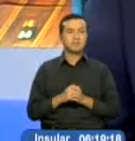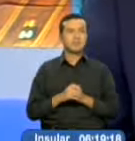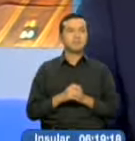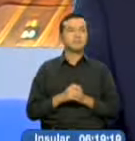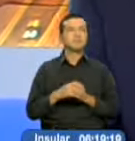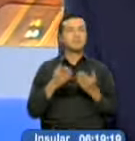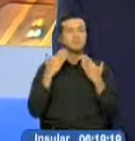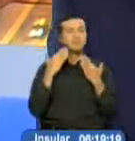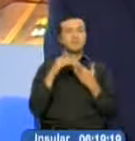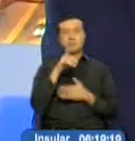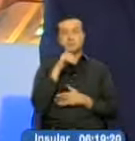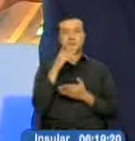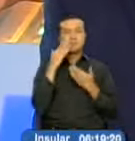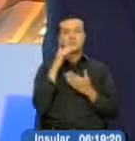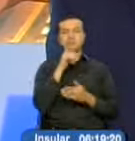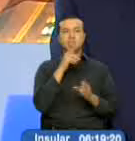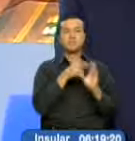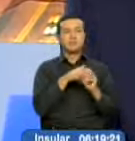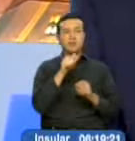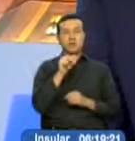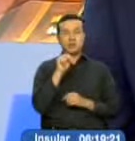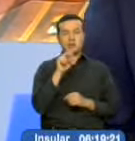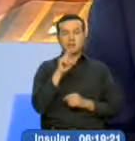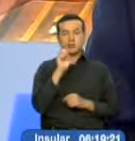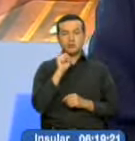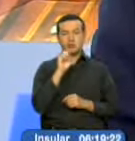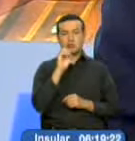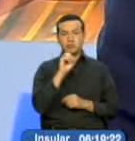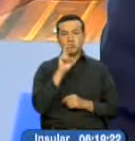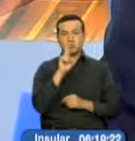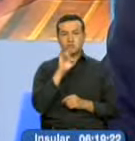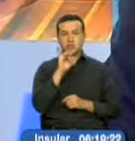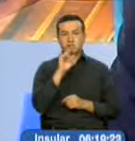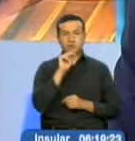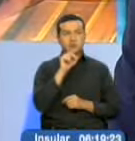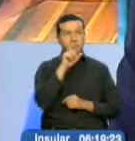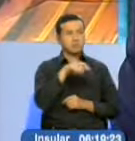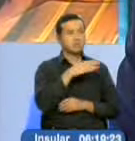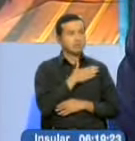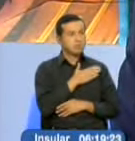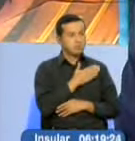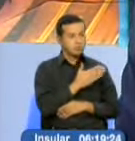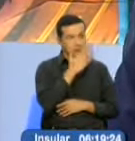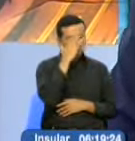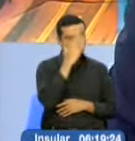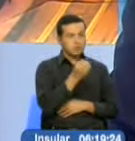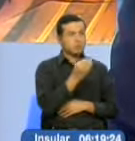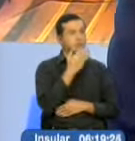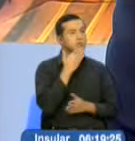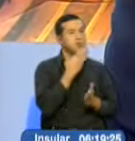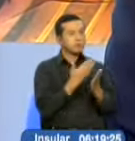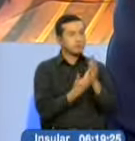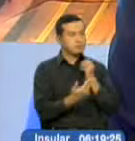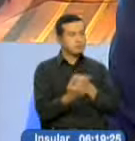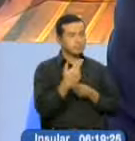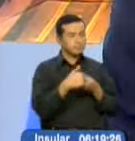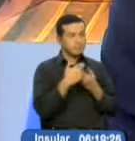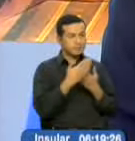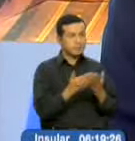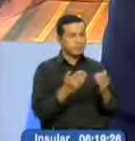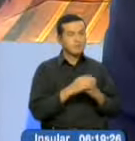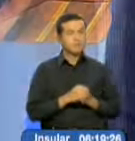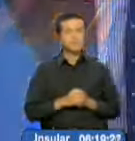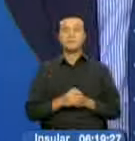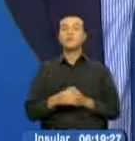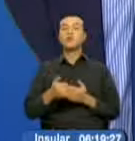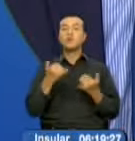estudio de Guayaquil la presencia de Andrés Ortiz, analista político, quien lo saludo. Andrés, muy buenos días, gracias por estar con nosotros. Bueno,